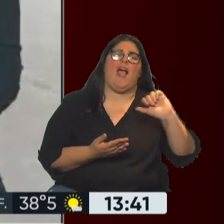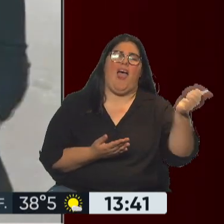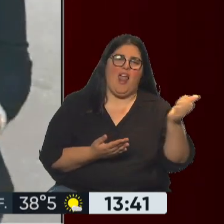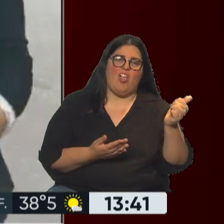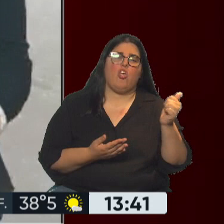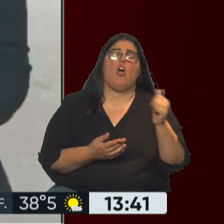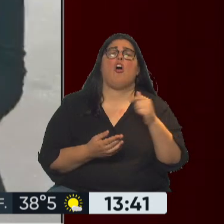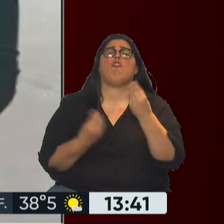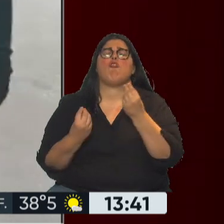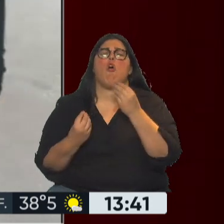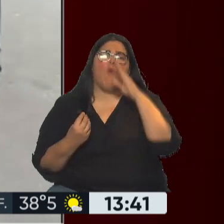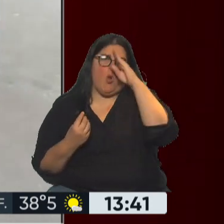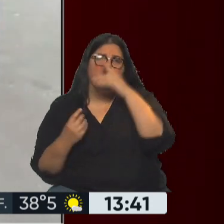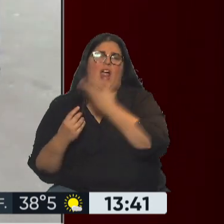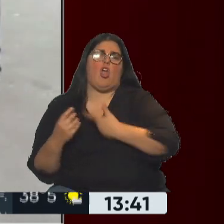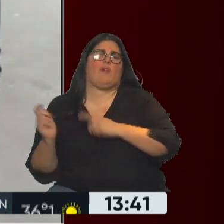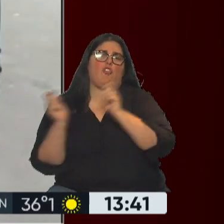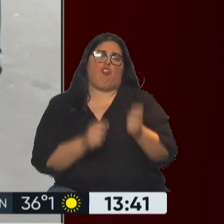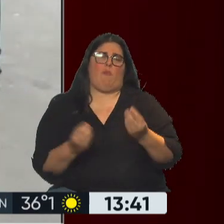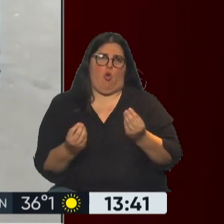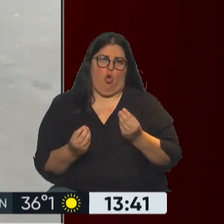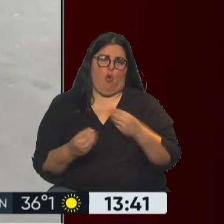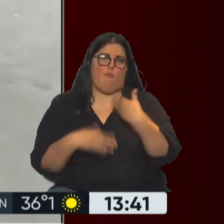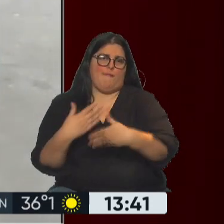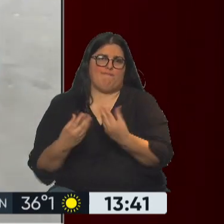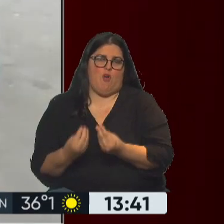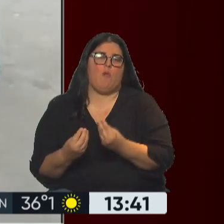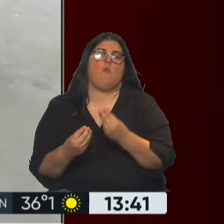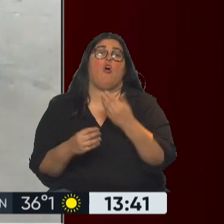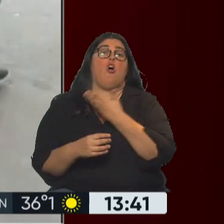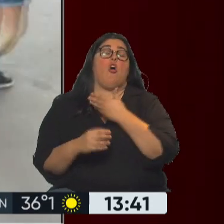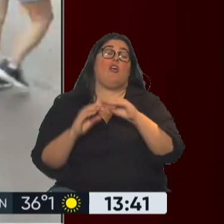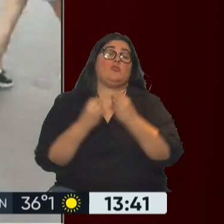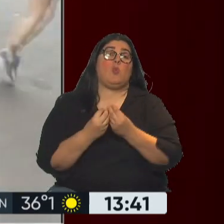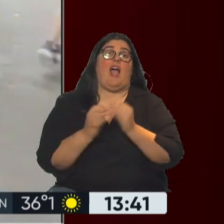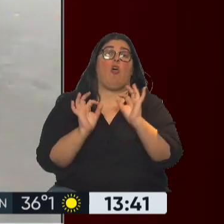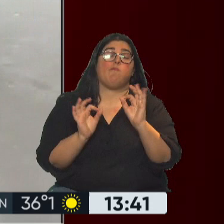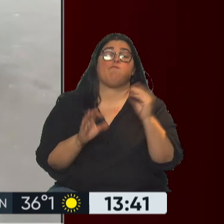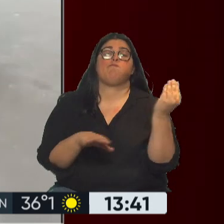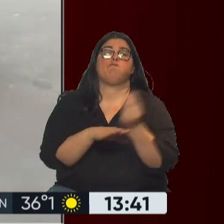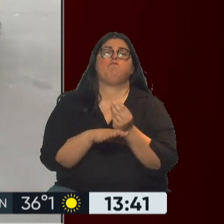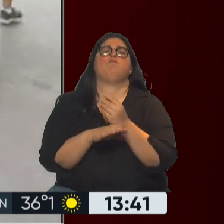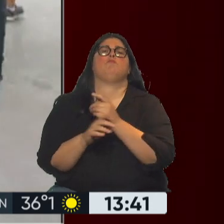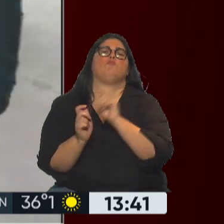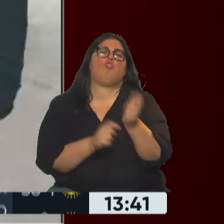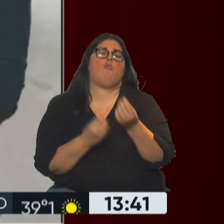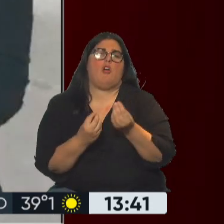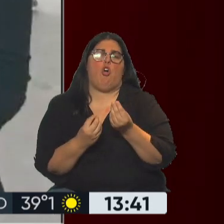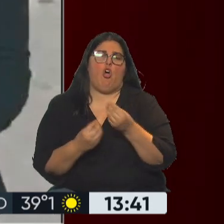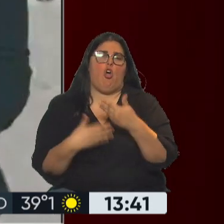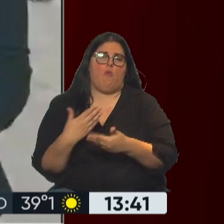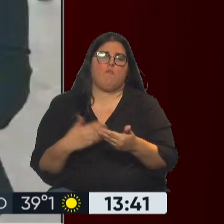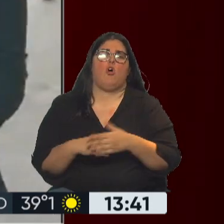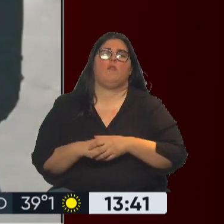la salida del Bolsonaro del poder. ¿Qué va a pasar en las horas posteriores a que se conozca este resultado? Es lo que aquí hablan todos los analistas